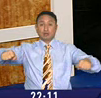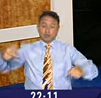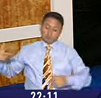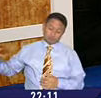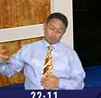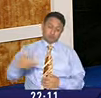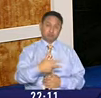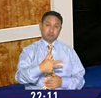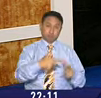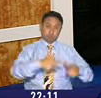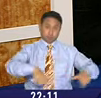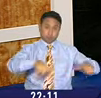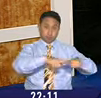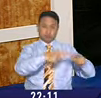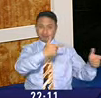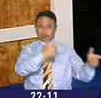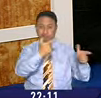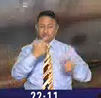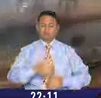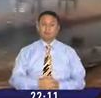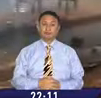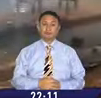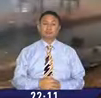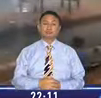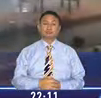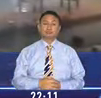irrumpieron en el acto fúnebre